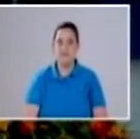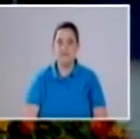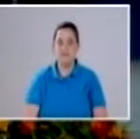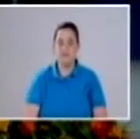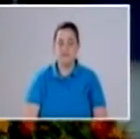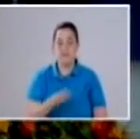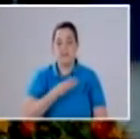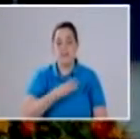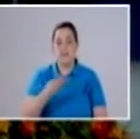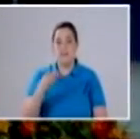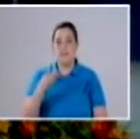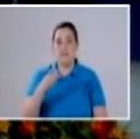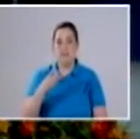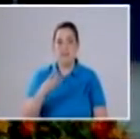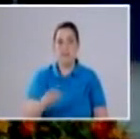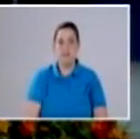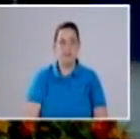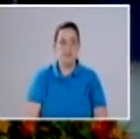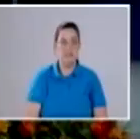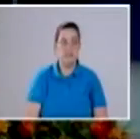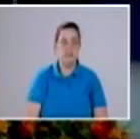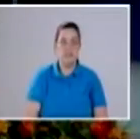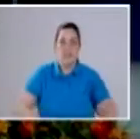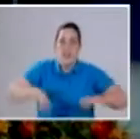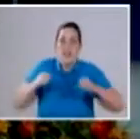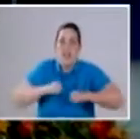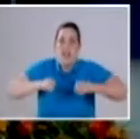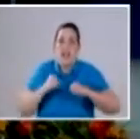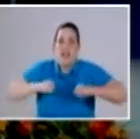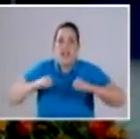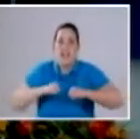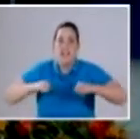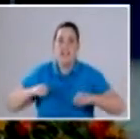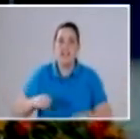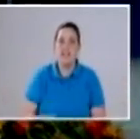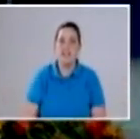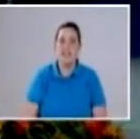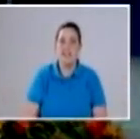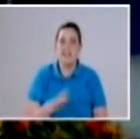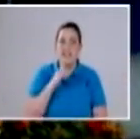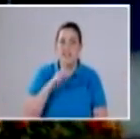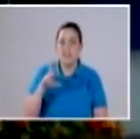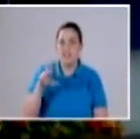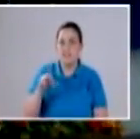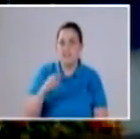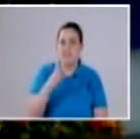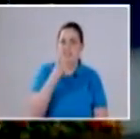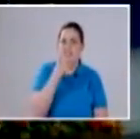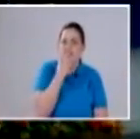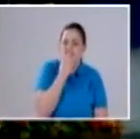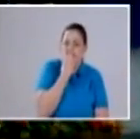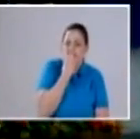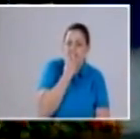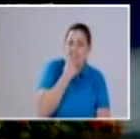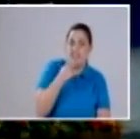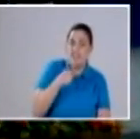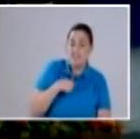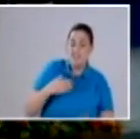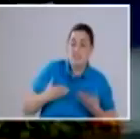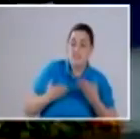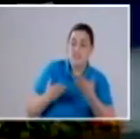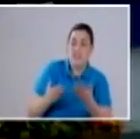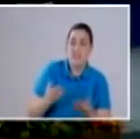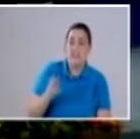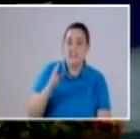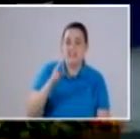mandaron a la gallina para que lo convenciera. Y le dijo, no seas egoísta, le dijo. Mira, yo voy a dar de mis huevos y vos da